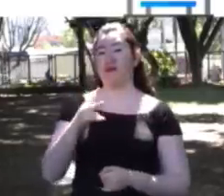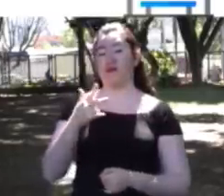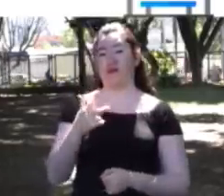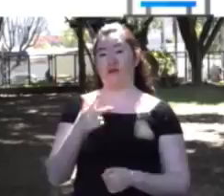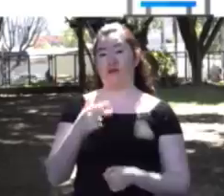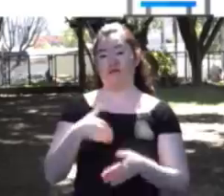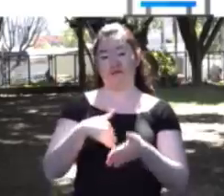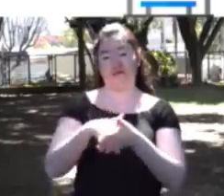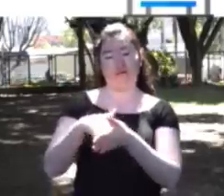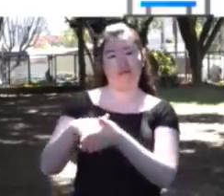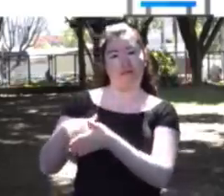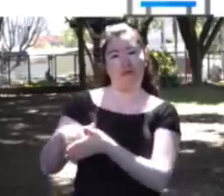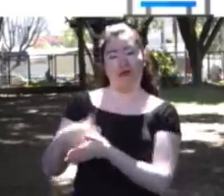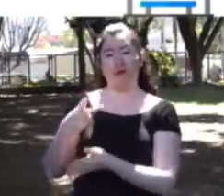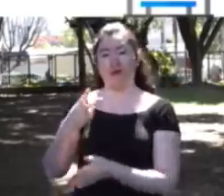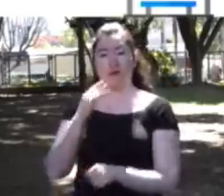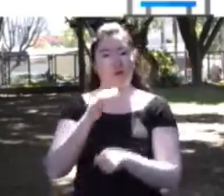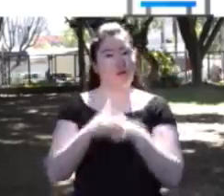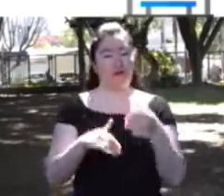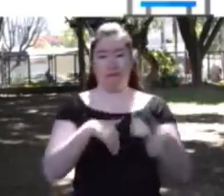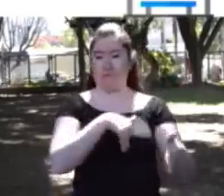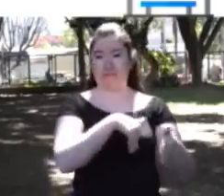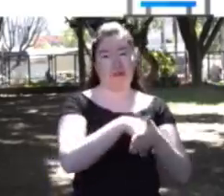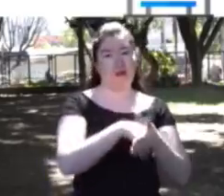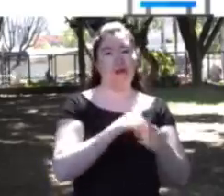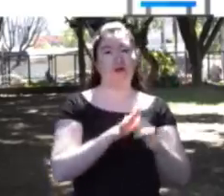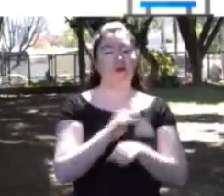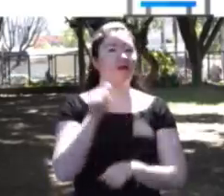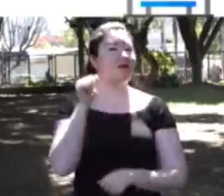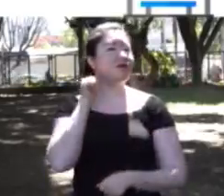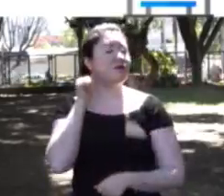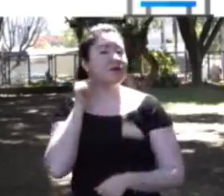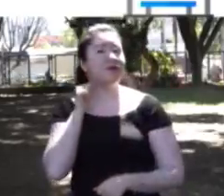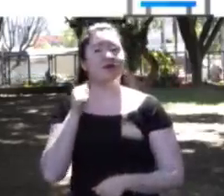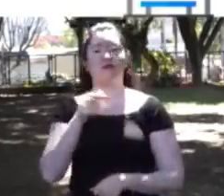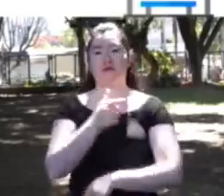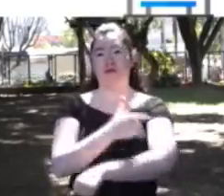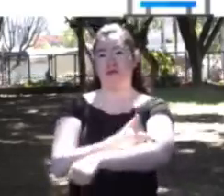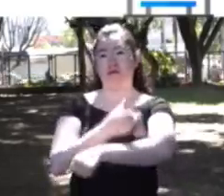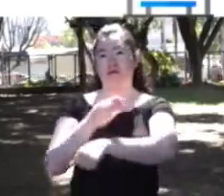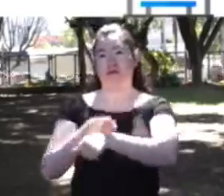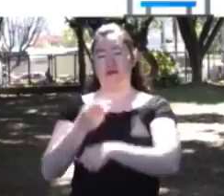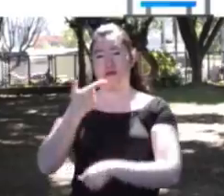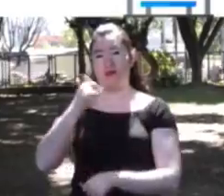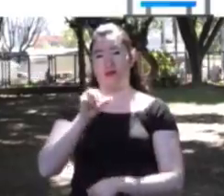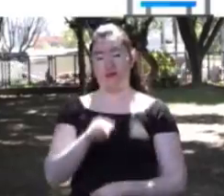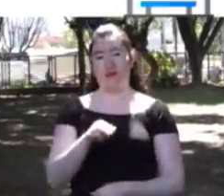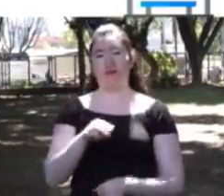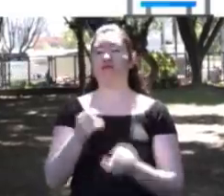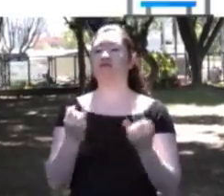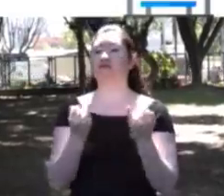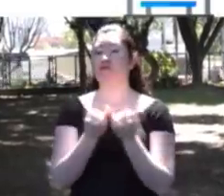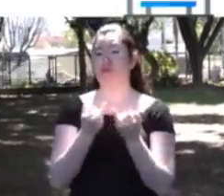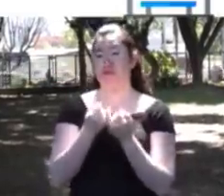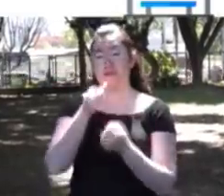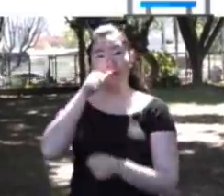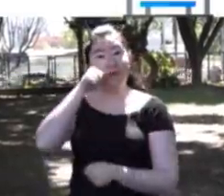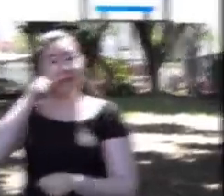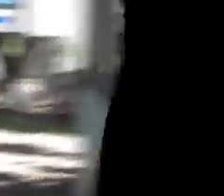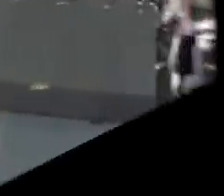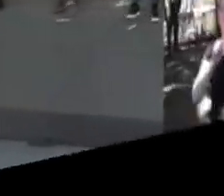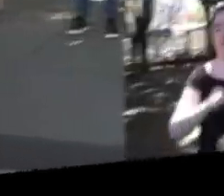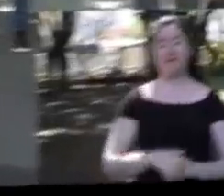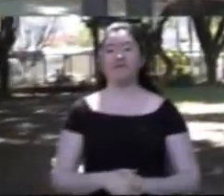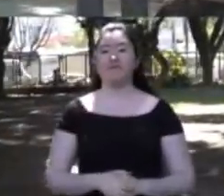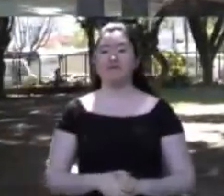las alcaldías Azcapotzalco, Gustavo Madero, Cuauhtémoc, Benito Juárez y el municipio de Tlalnepantla en la frontera. La que sigue,